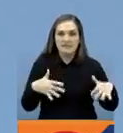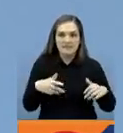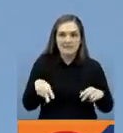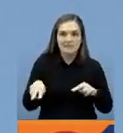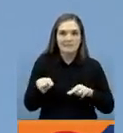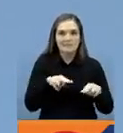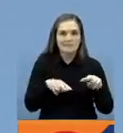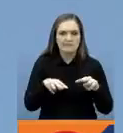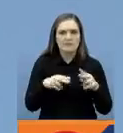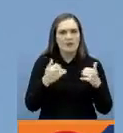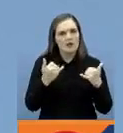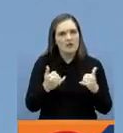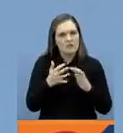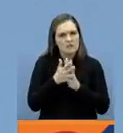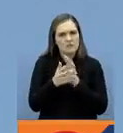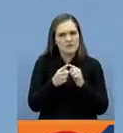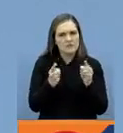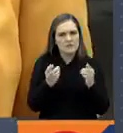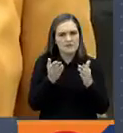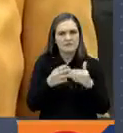más información, adelante.